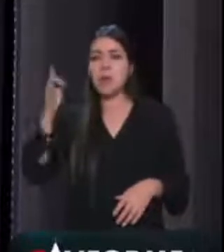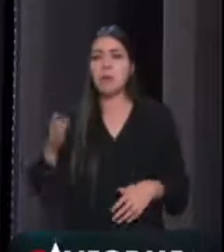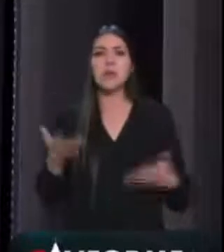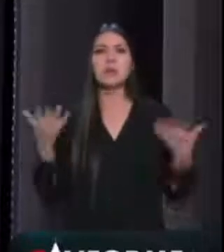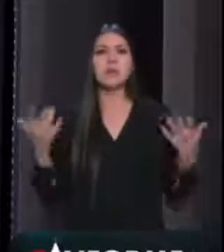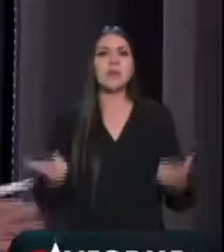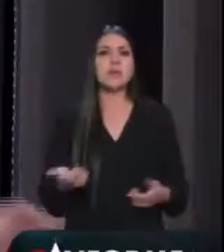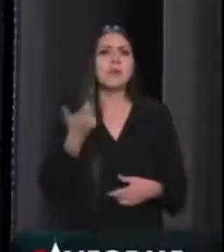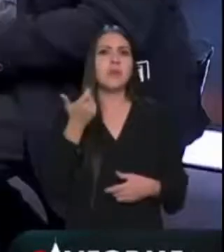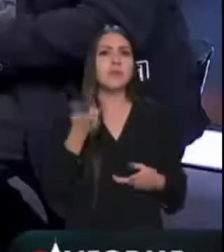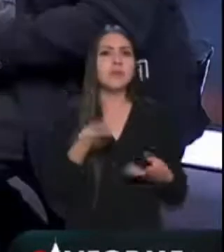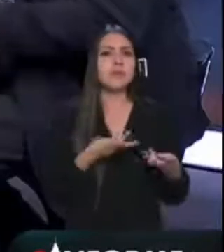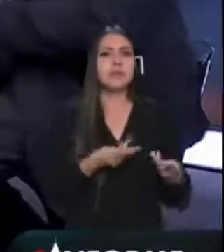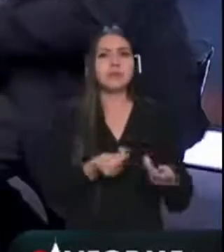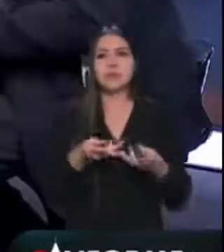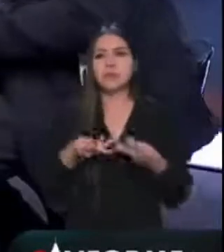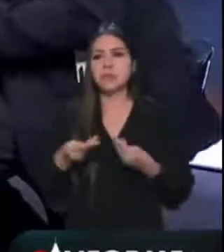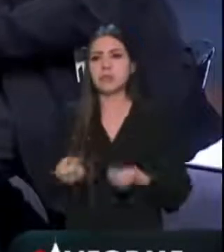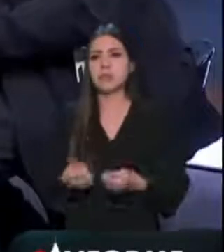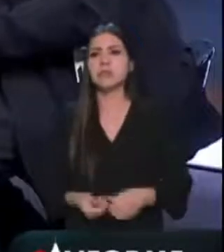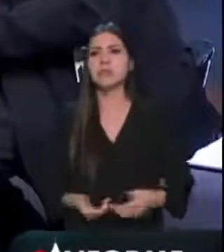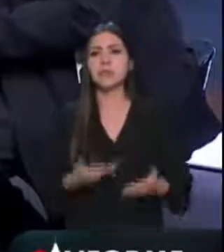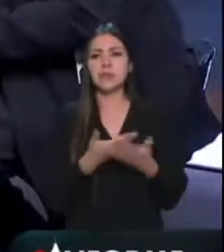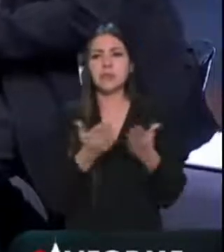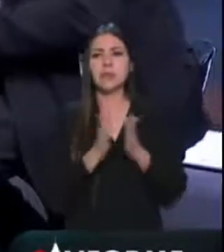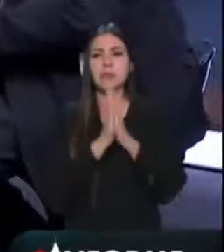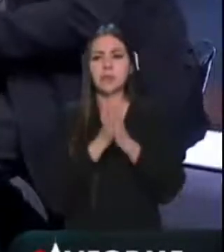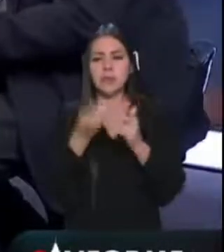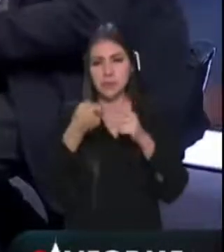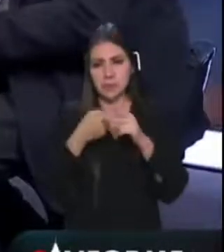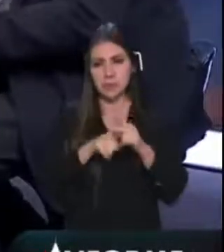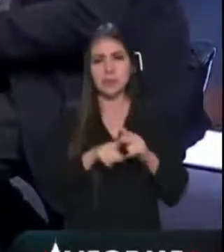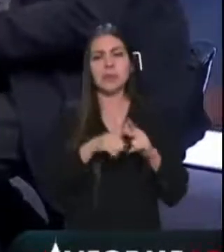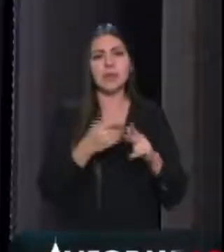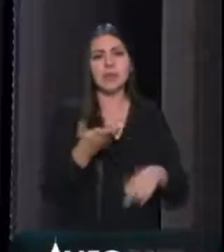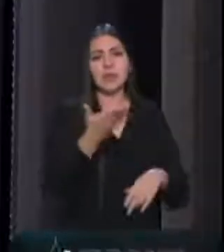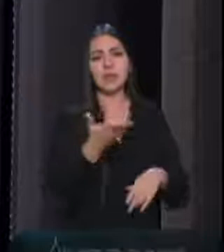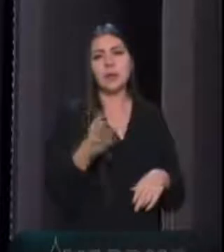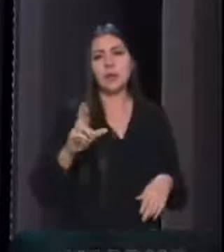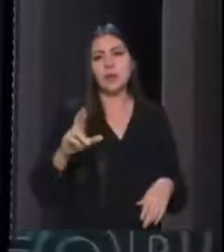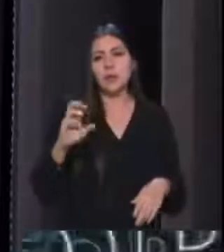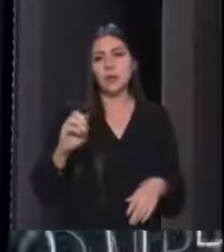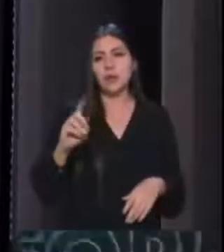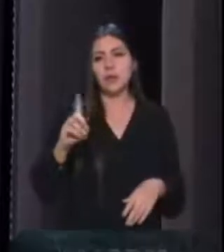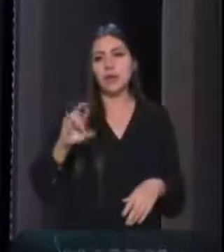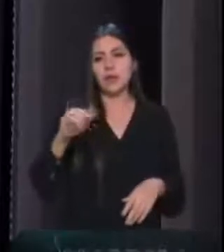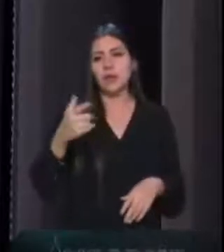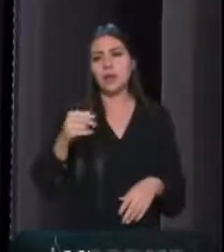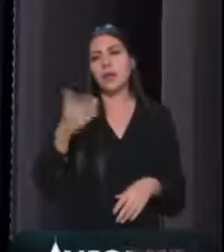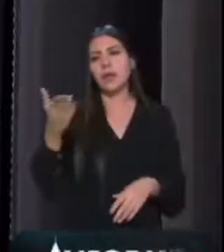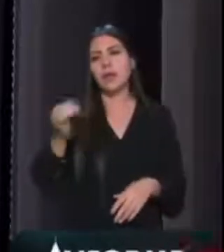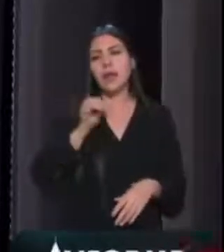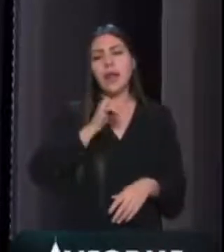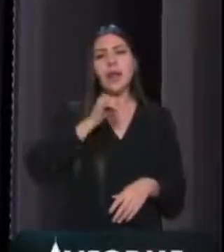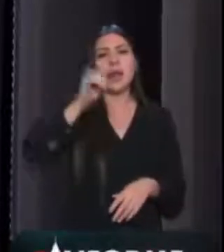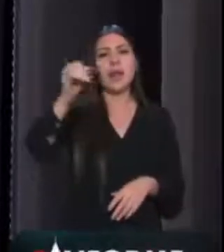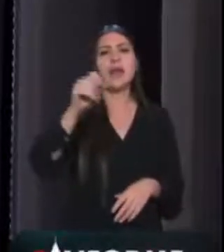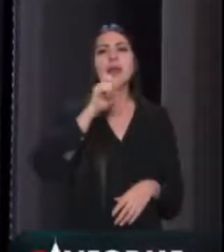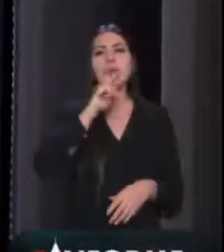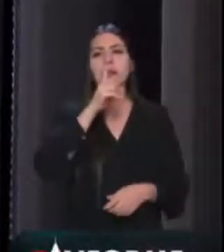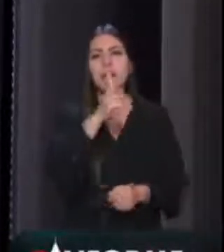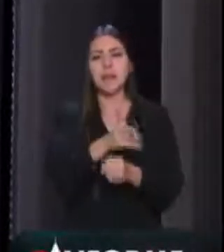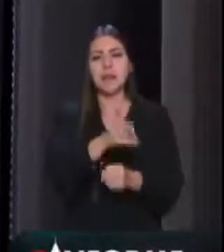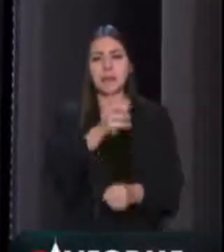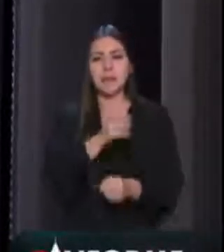conocemos. Permíteme, Ángel, que empiece con Rodrigo, que además de que está lejos y es ahora sí que invitado,